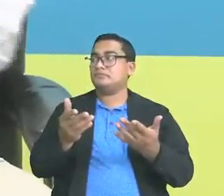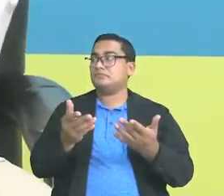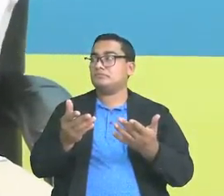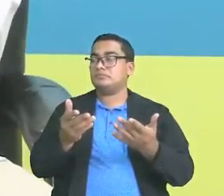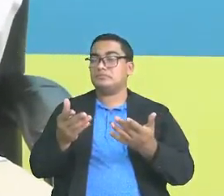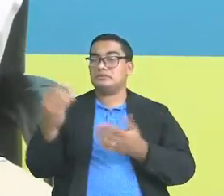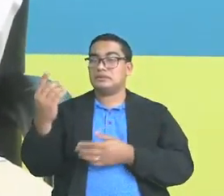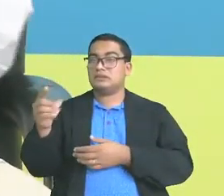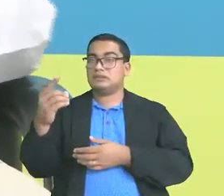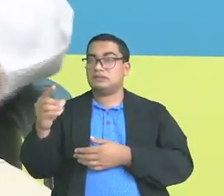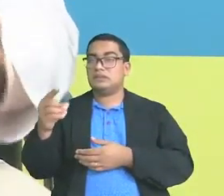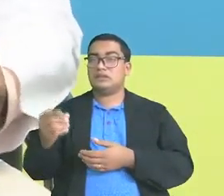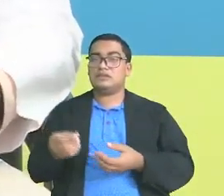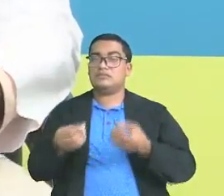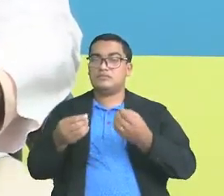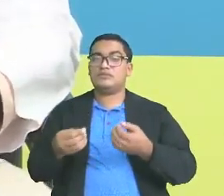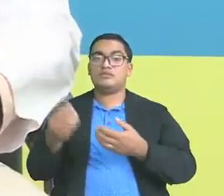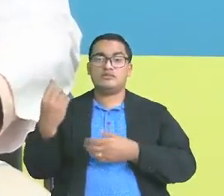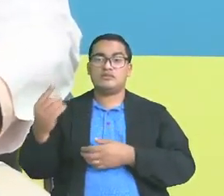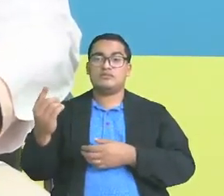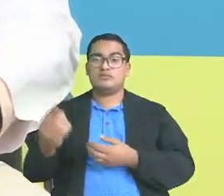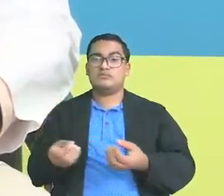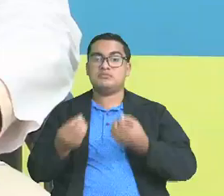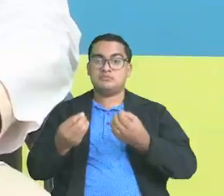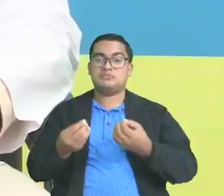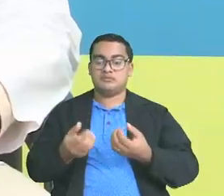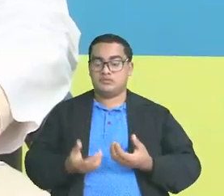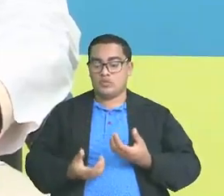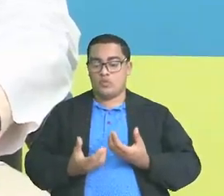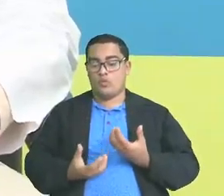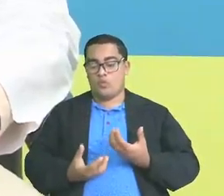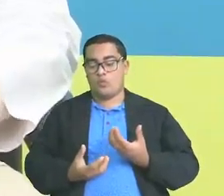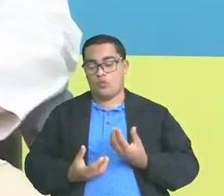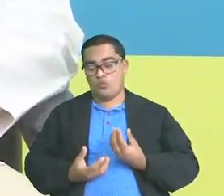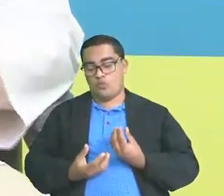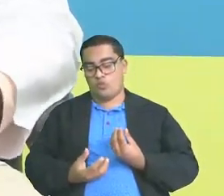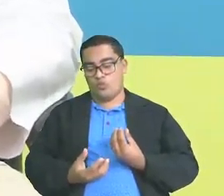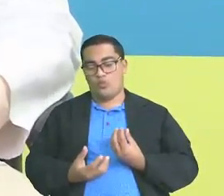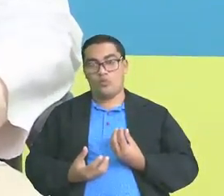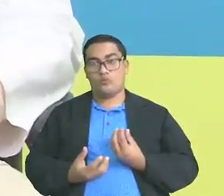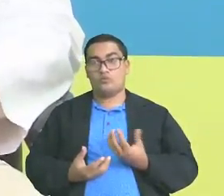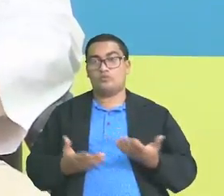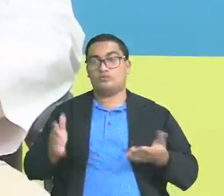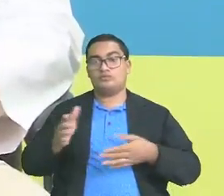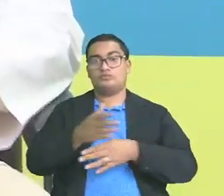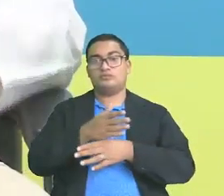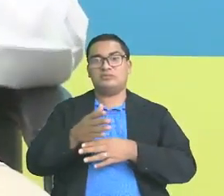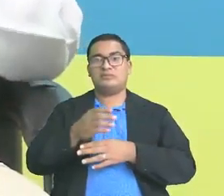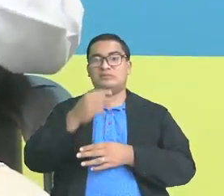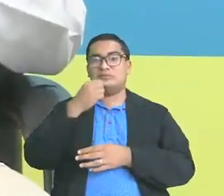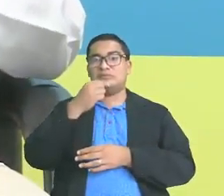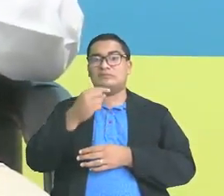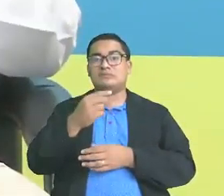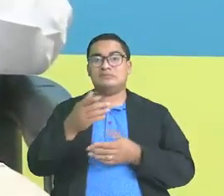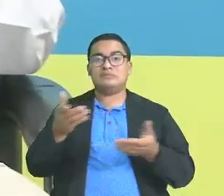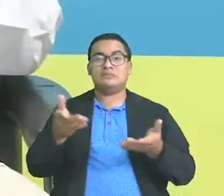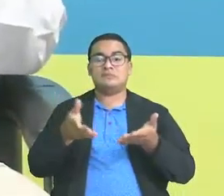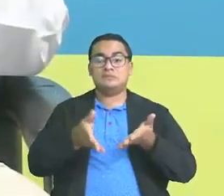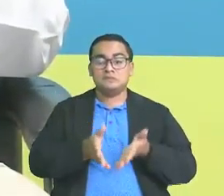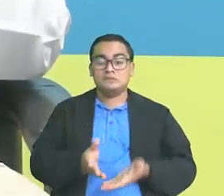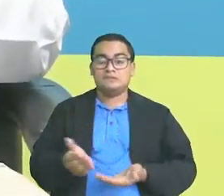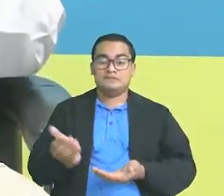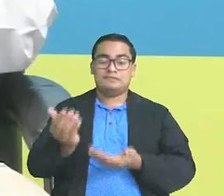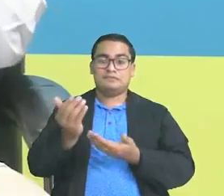el lado derecho. Uy. Más que el izquierdo, porque el lado derecho es el último que se cierra después del nacimiento. Como estábamos hablando antes, los niños